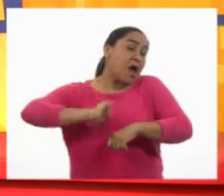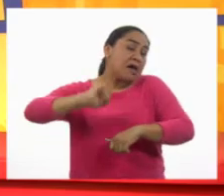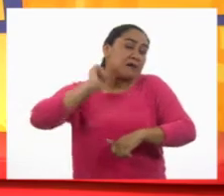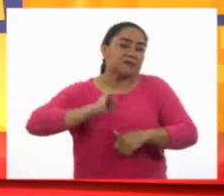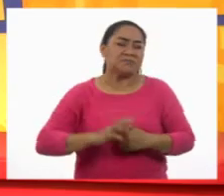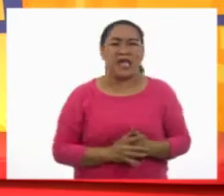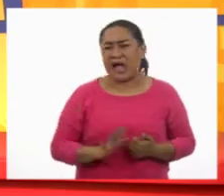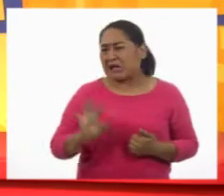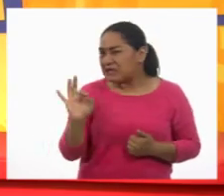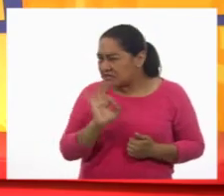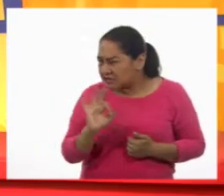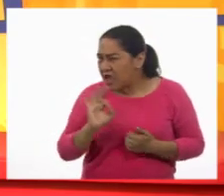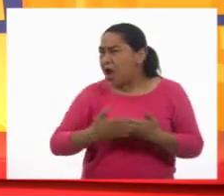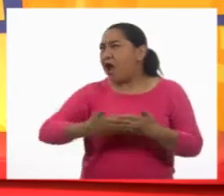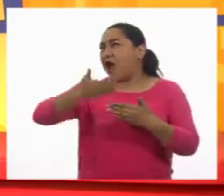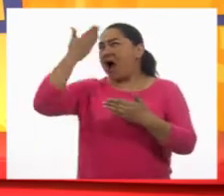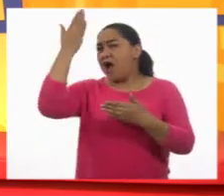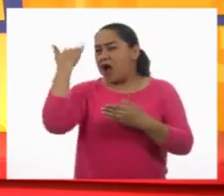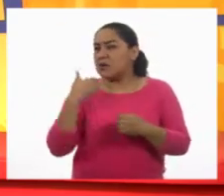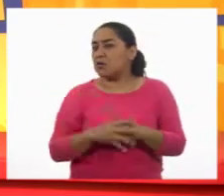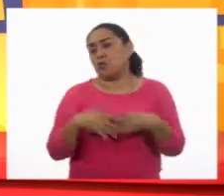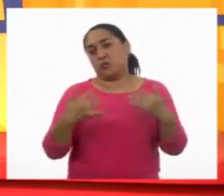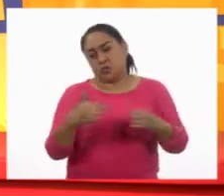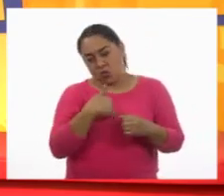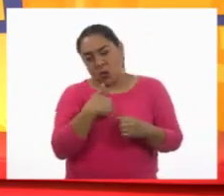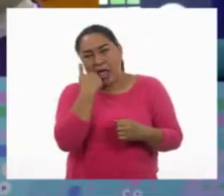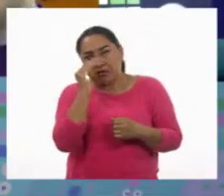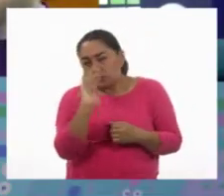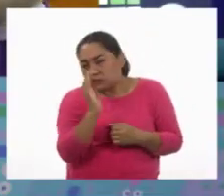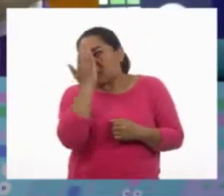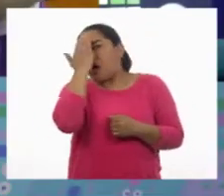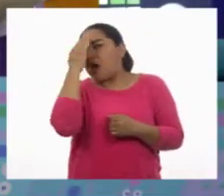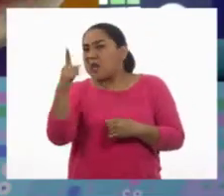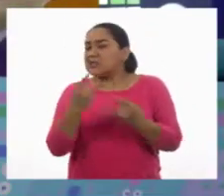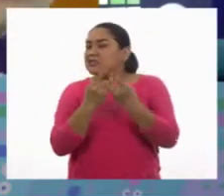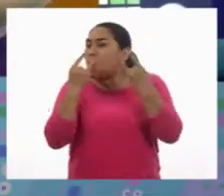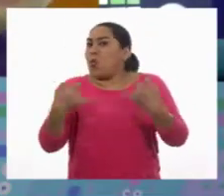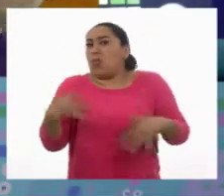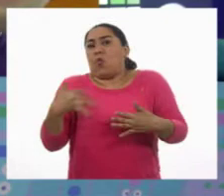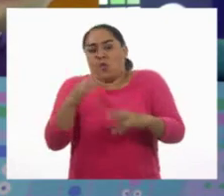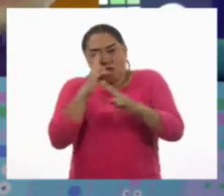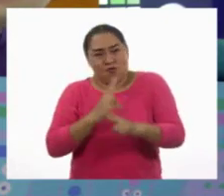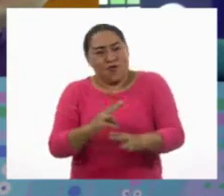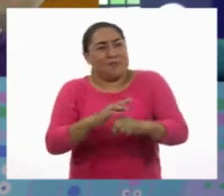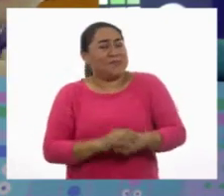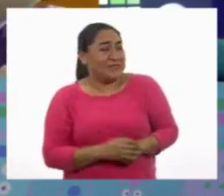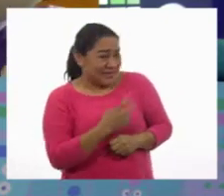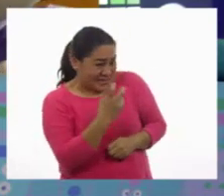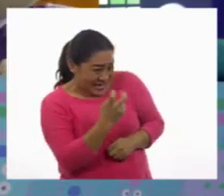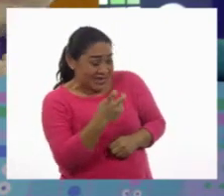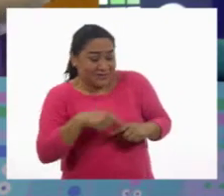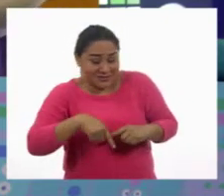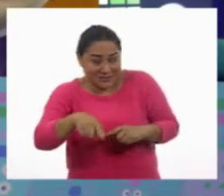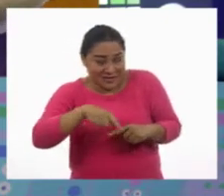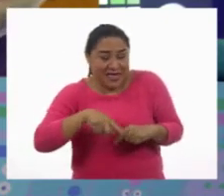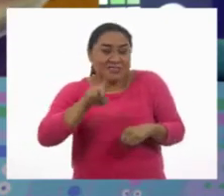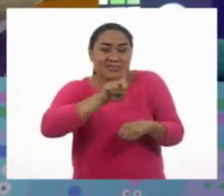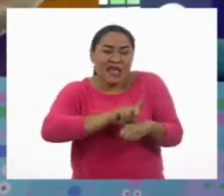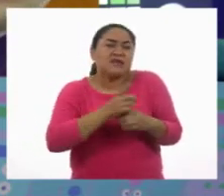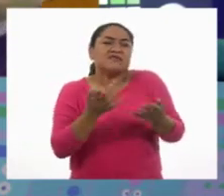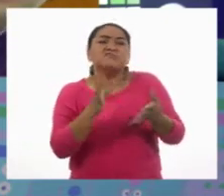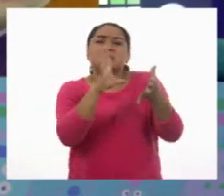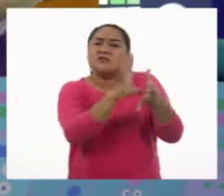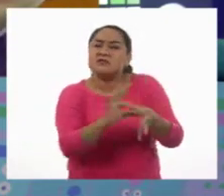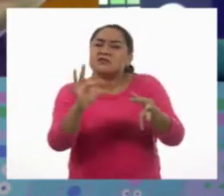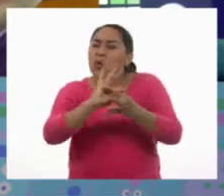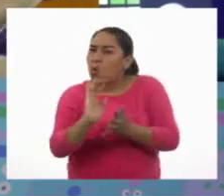lo era, Staff. Y sería un honor conocer su historia. Claro, si de eso se trataron estos días. No solo de conocer